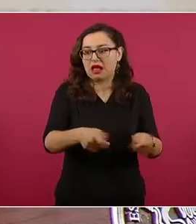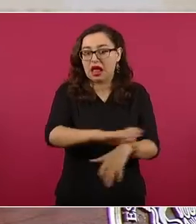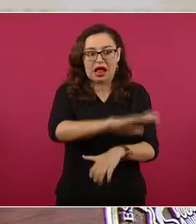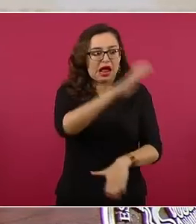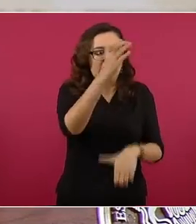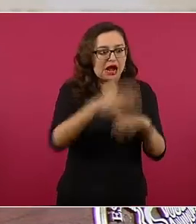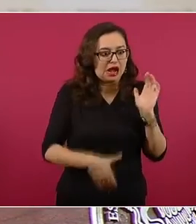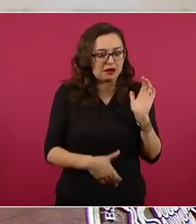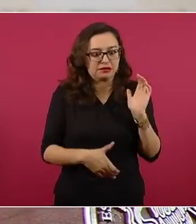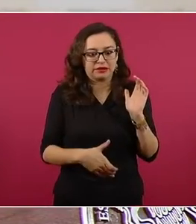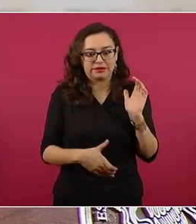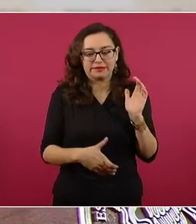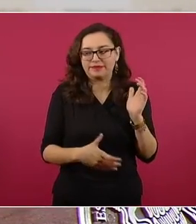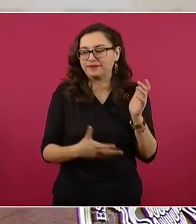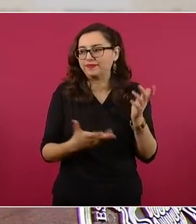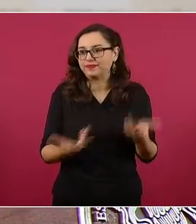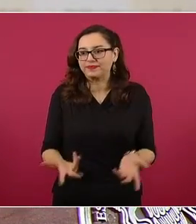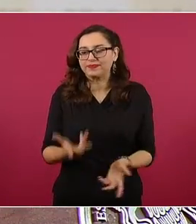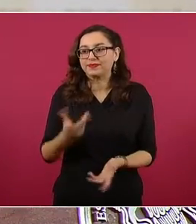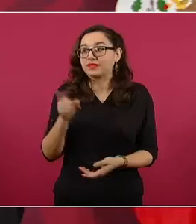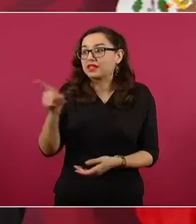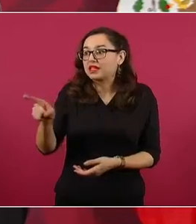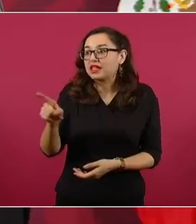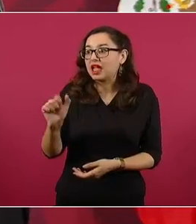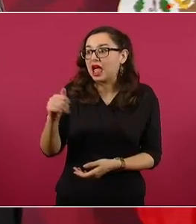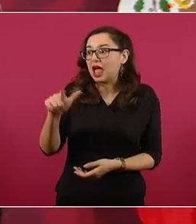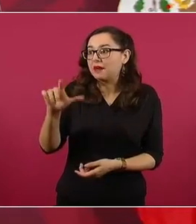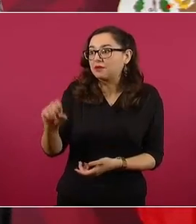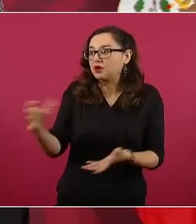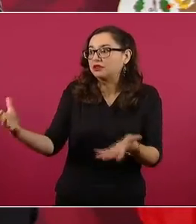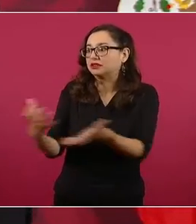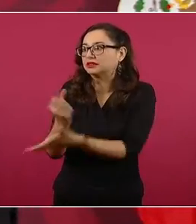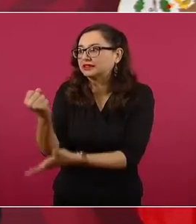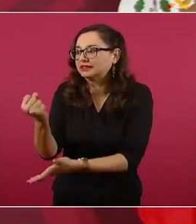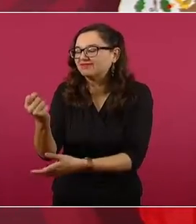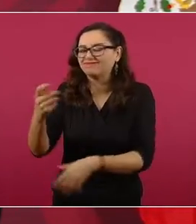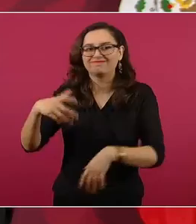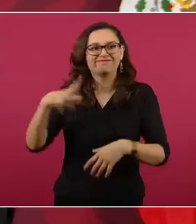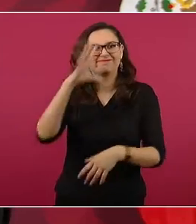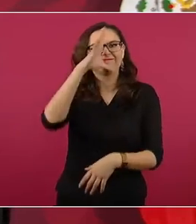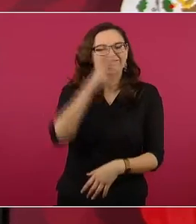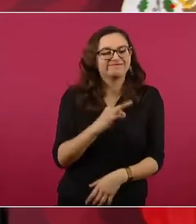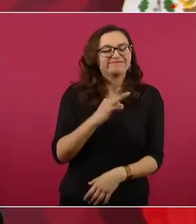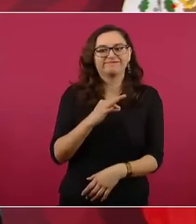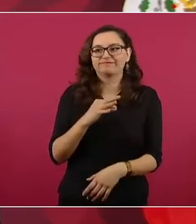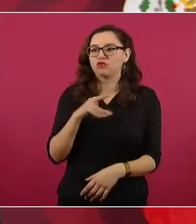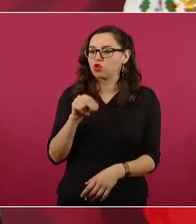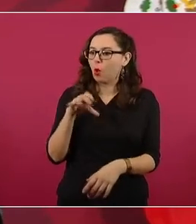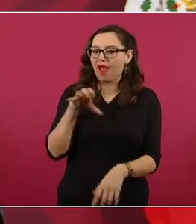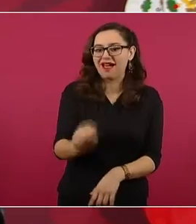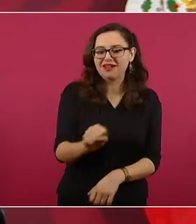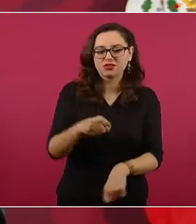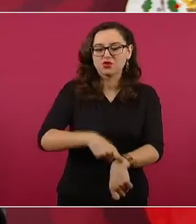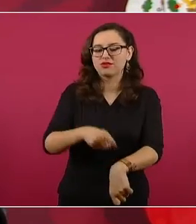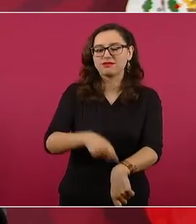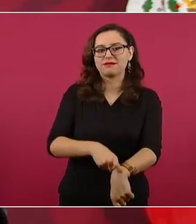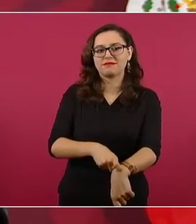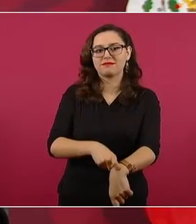nombrar y pues cuidamos que fuese gente